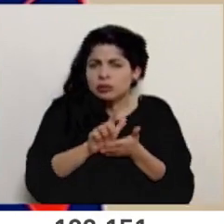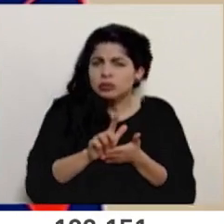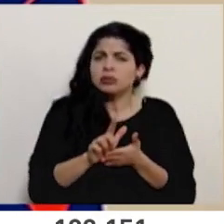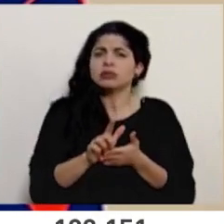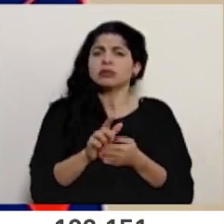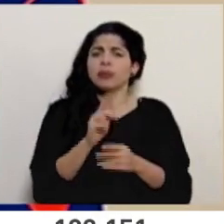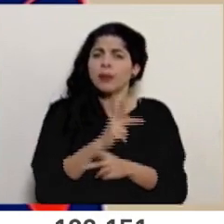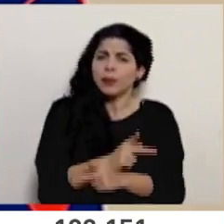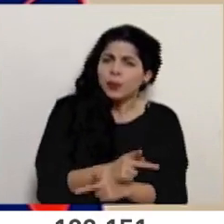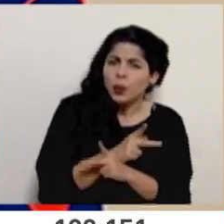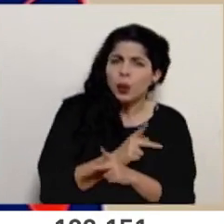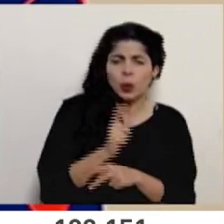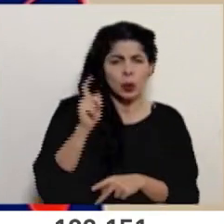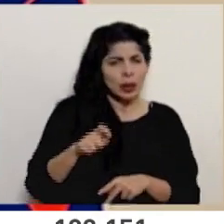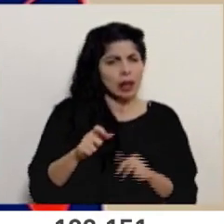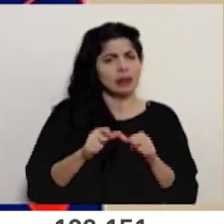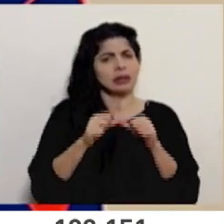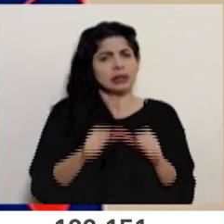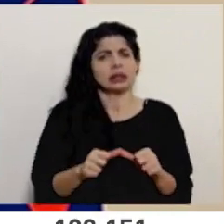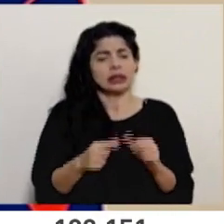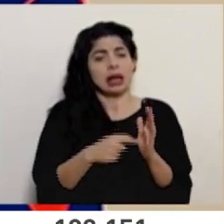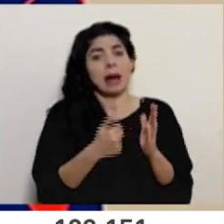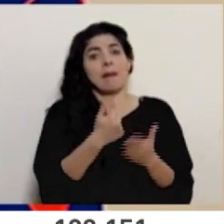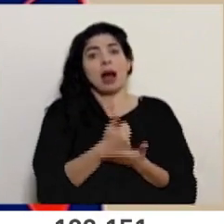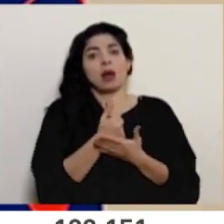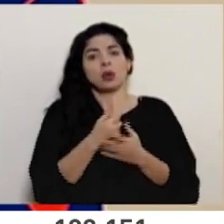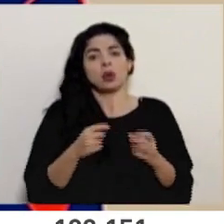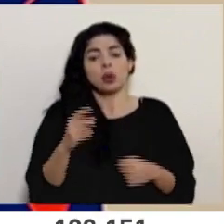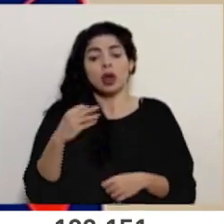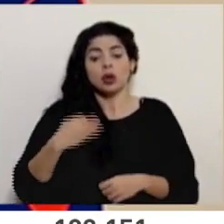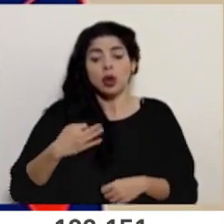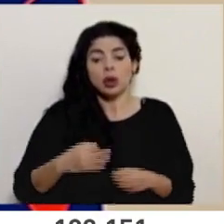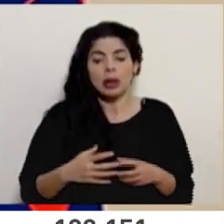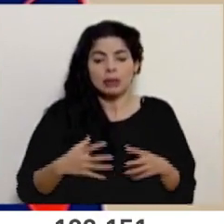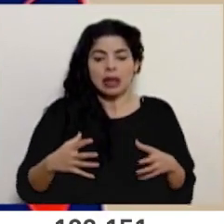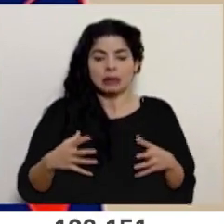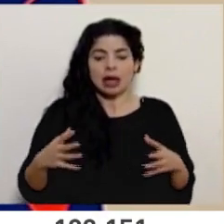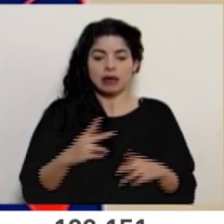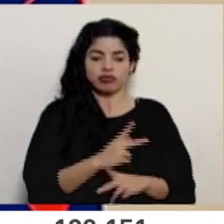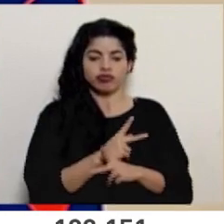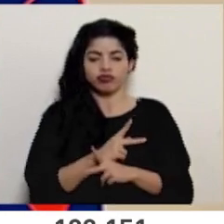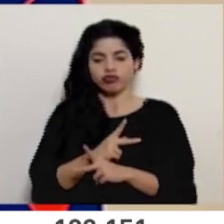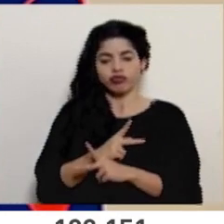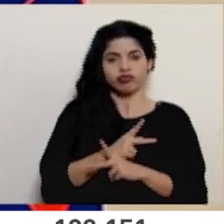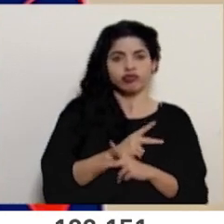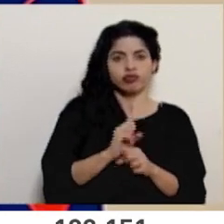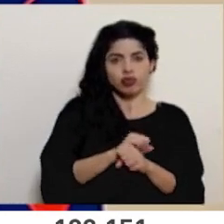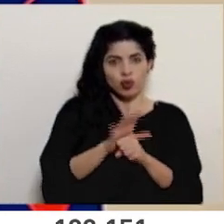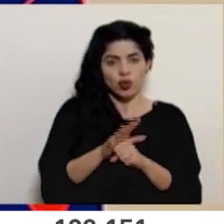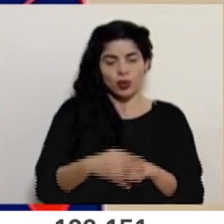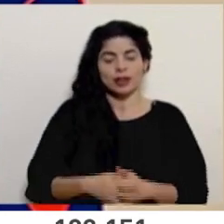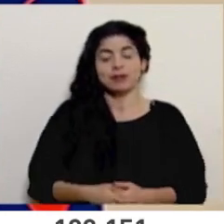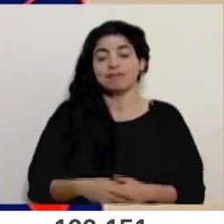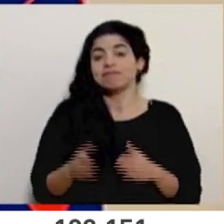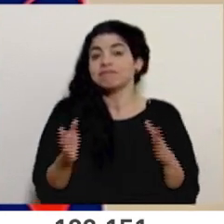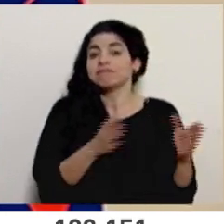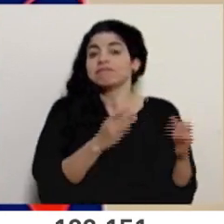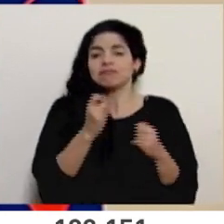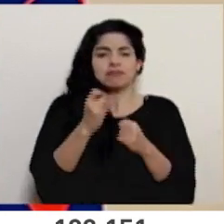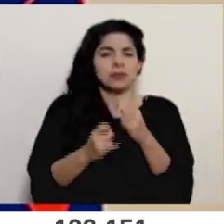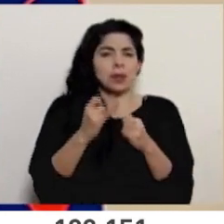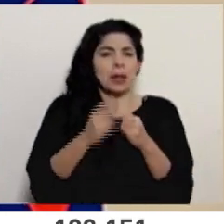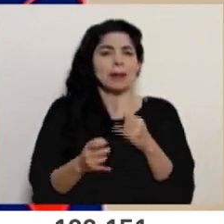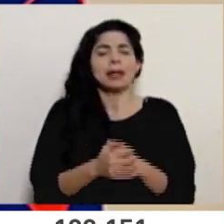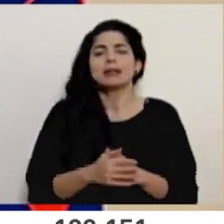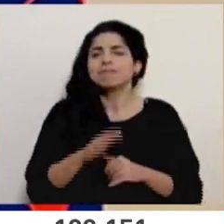de protección, que nos permitan ganar terreno cada día más a la COVID-19. Finalmente,